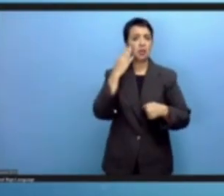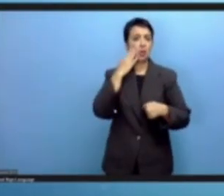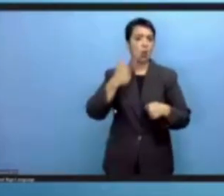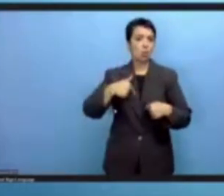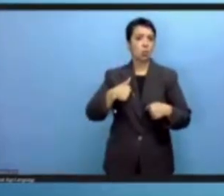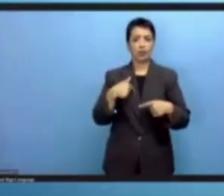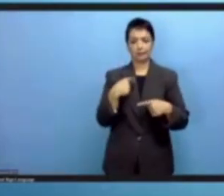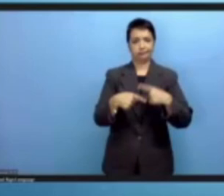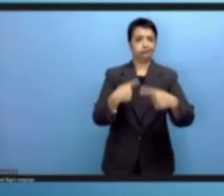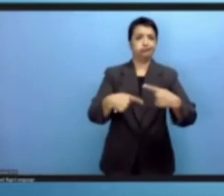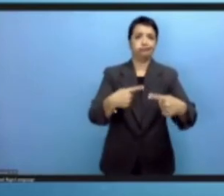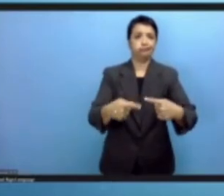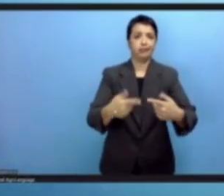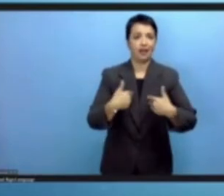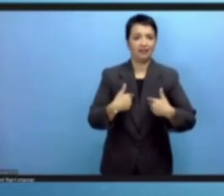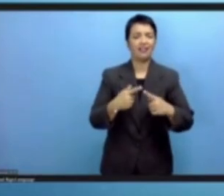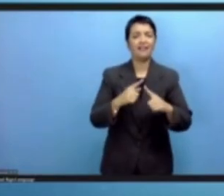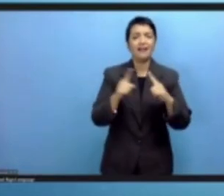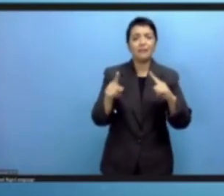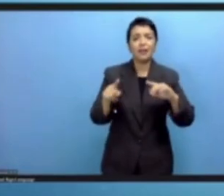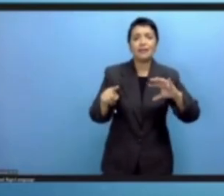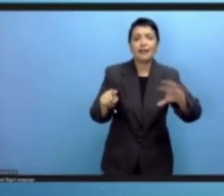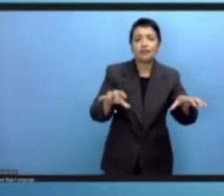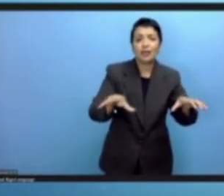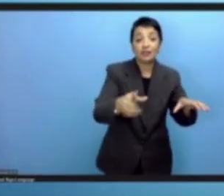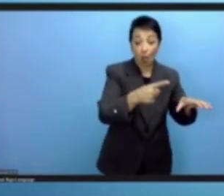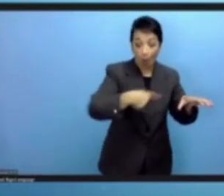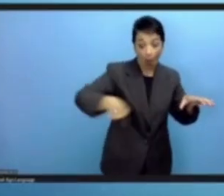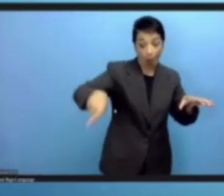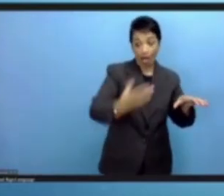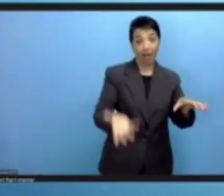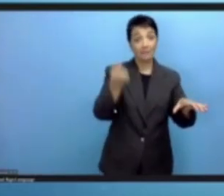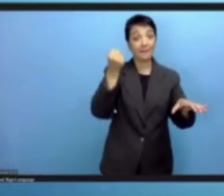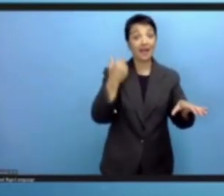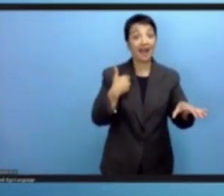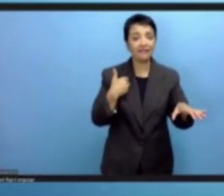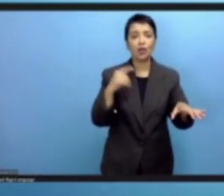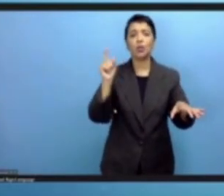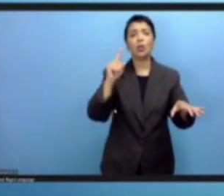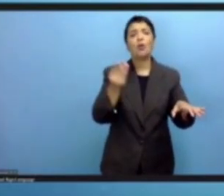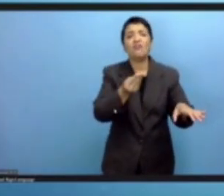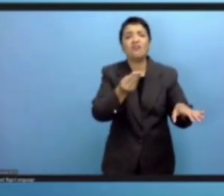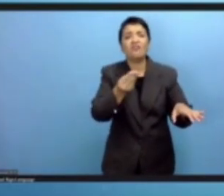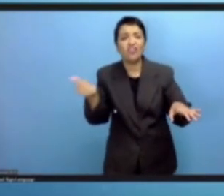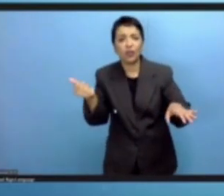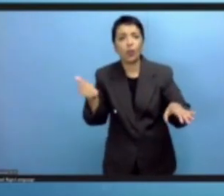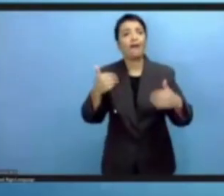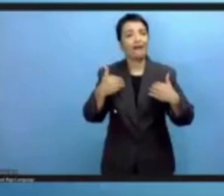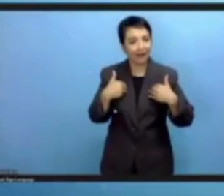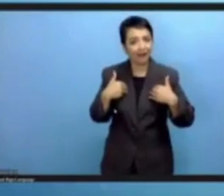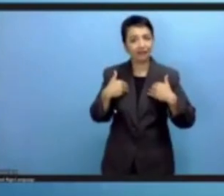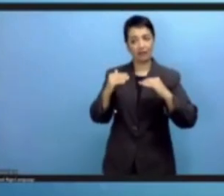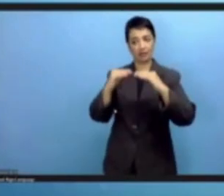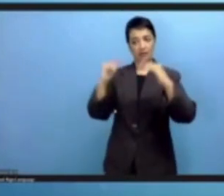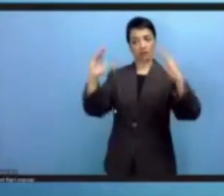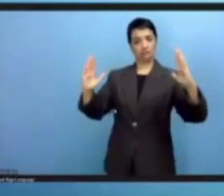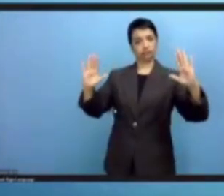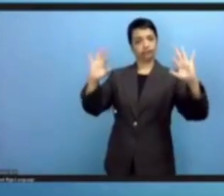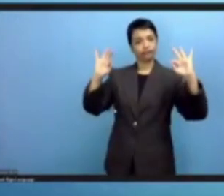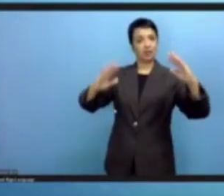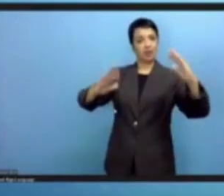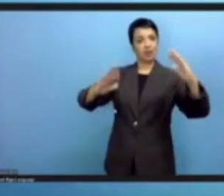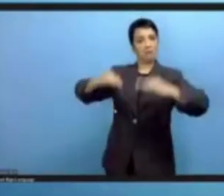digitales forman parte de nuestro vocabulario Pero hay muy pocos países que realmente